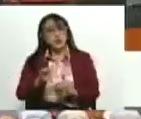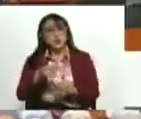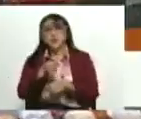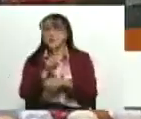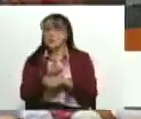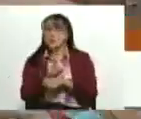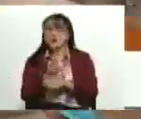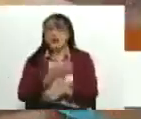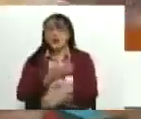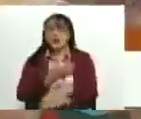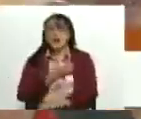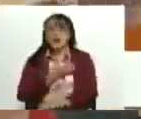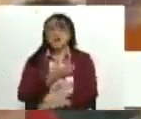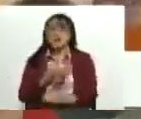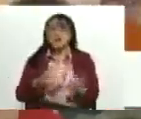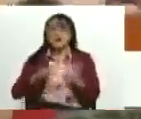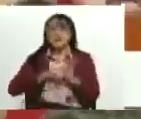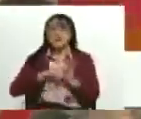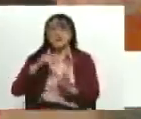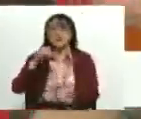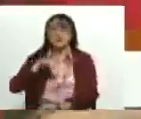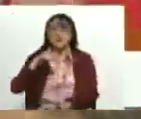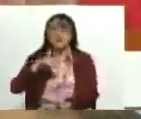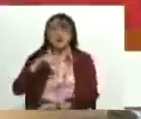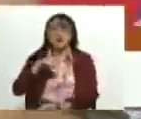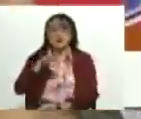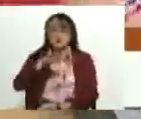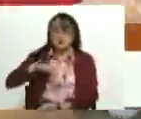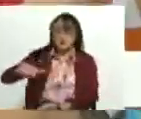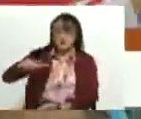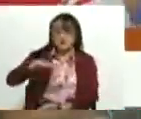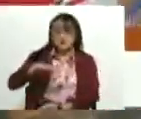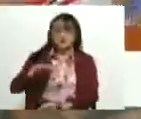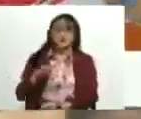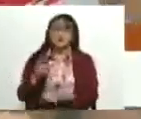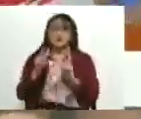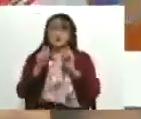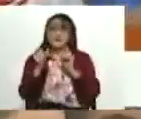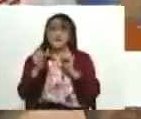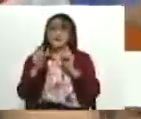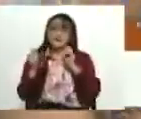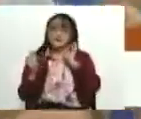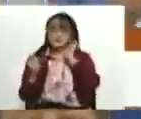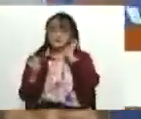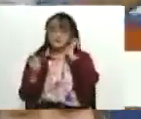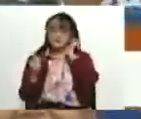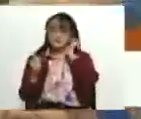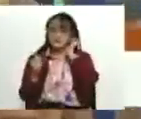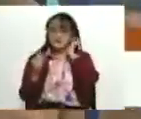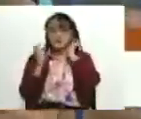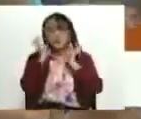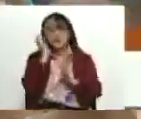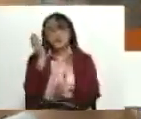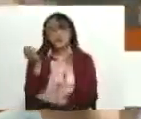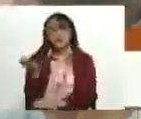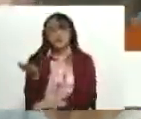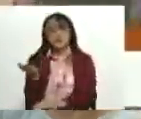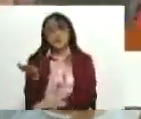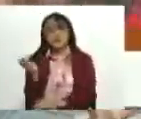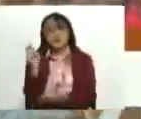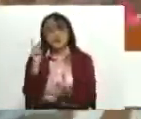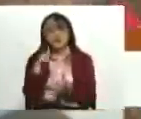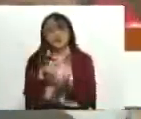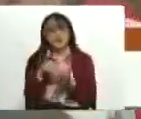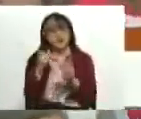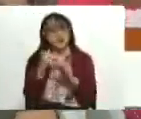única alcaldesa que ha repetido en este territorio, la Tata. Una muchacha que viene igual que